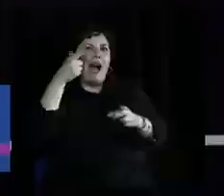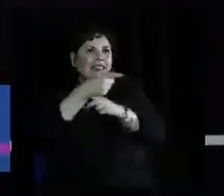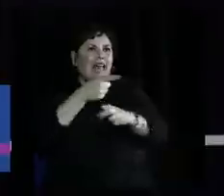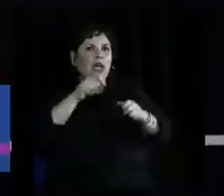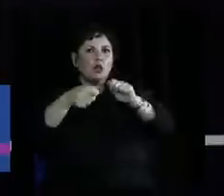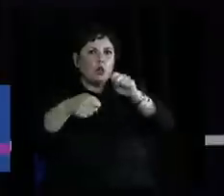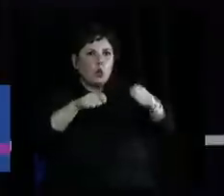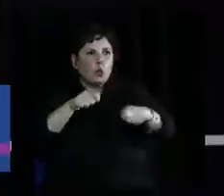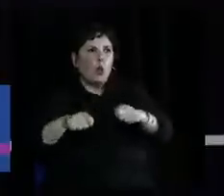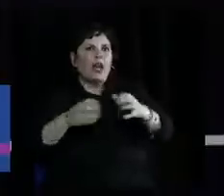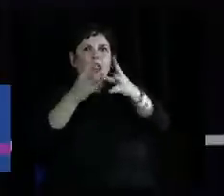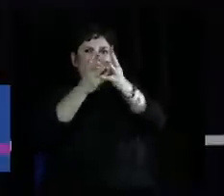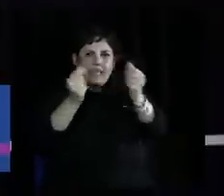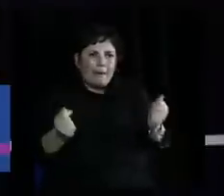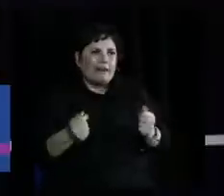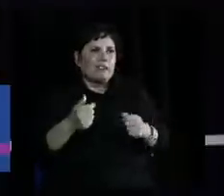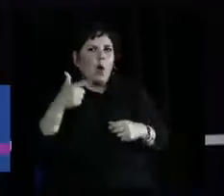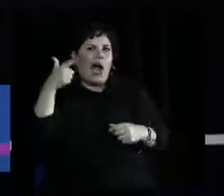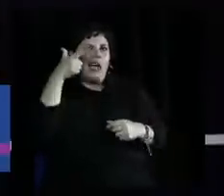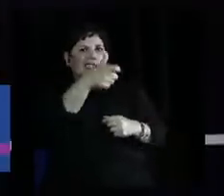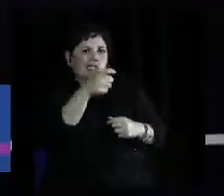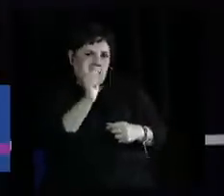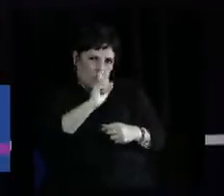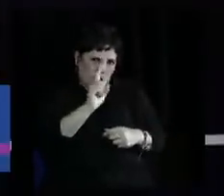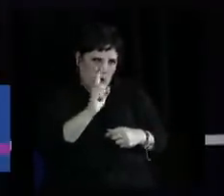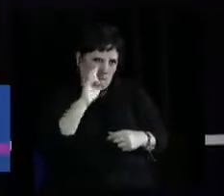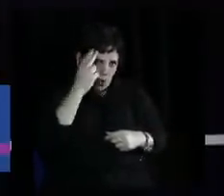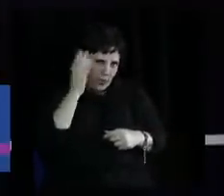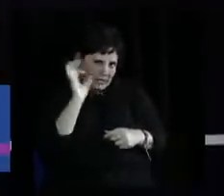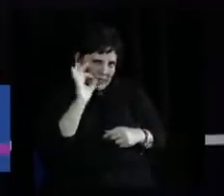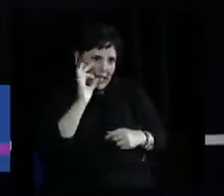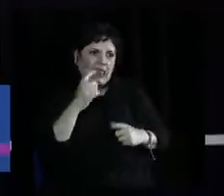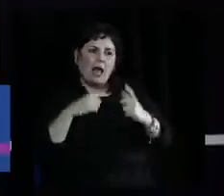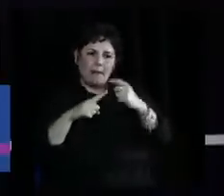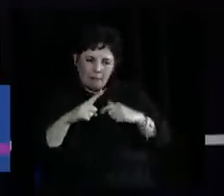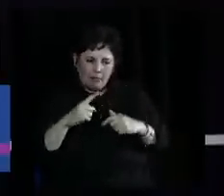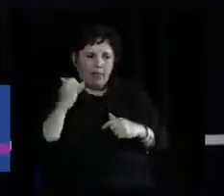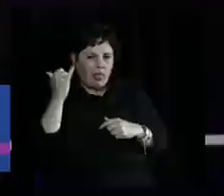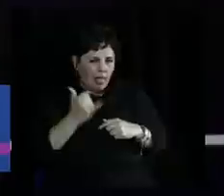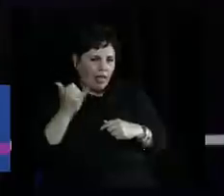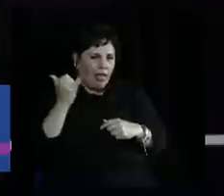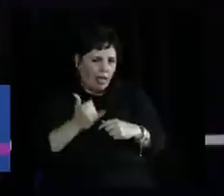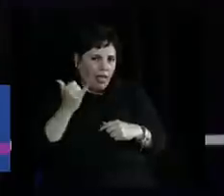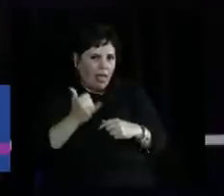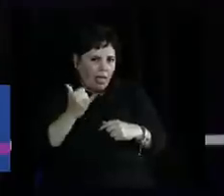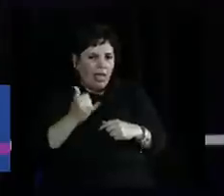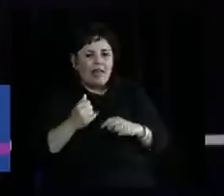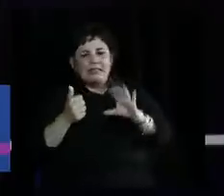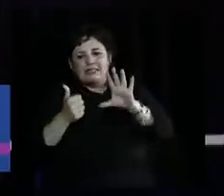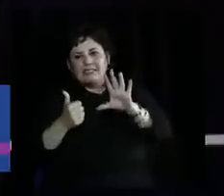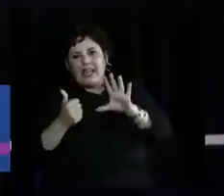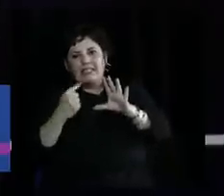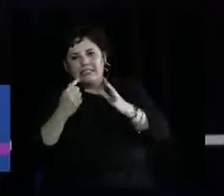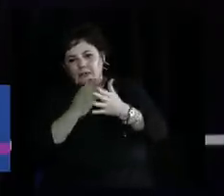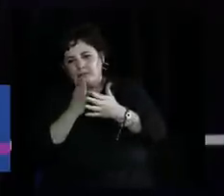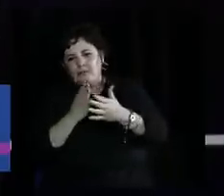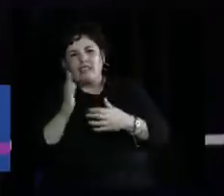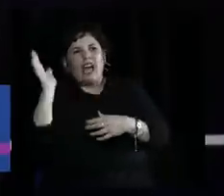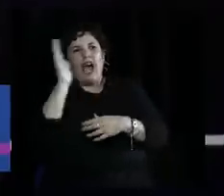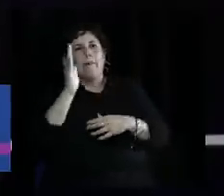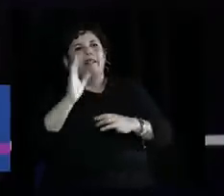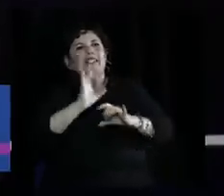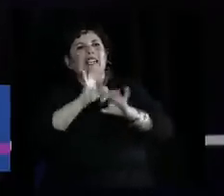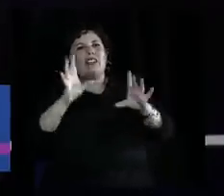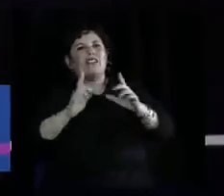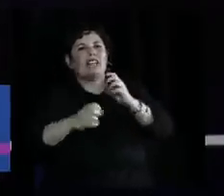tortura, desaparición forzosa o asesinato, pero existen realmente en estos otros 6 indicadores amenazas a la libertad de